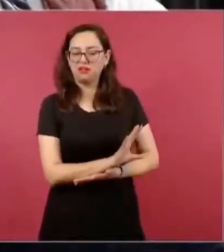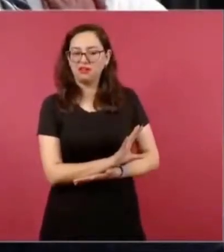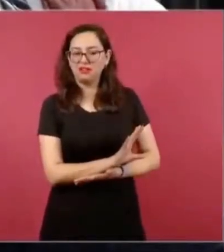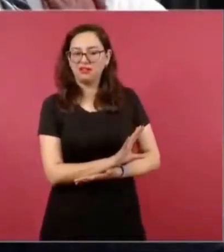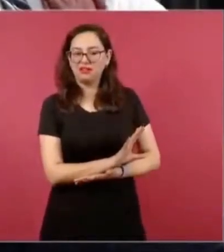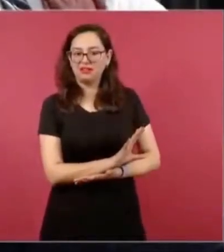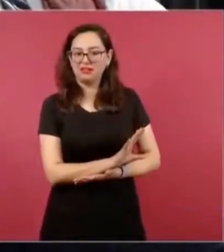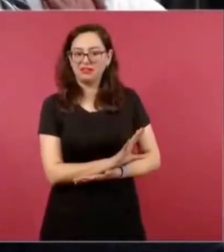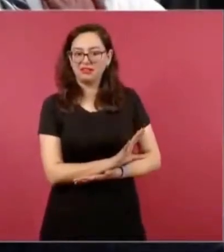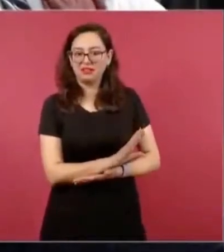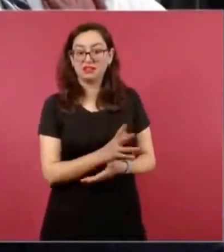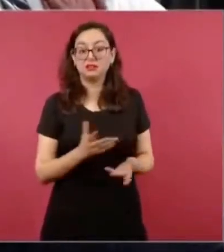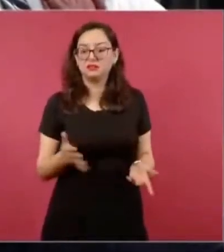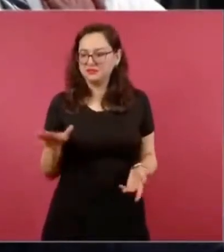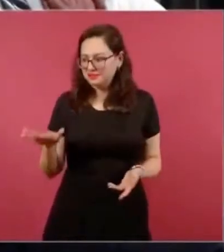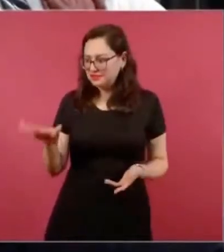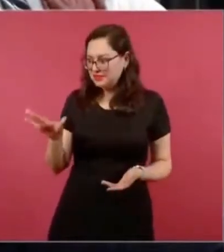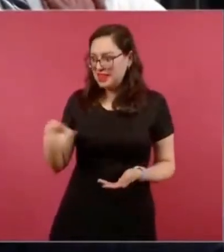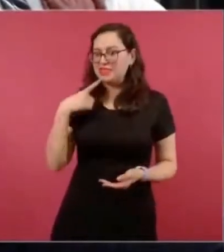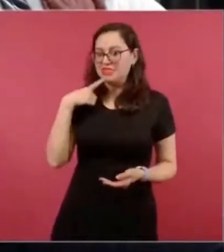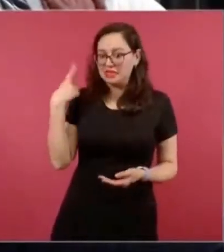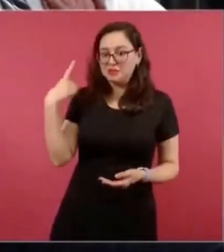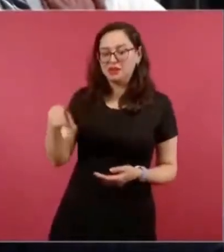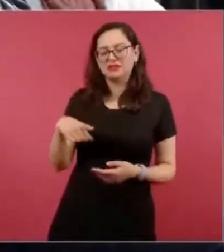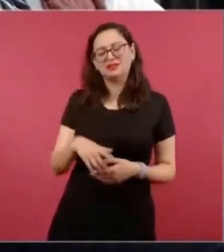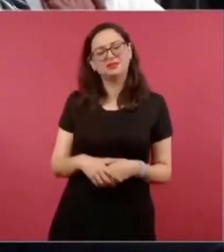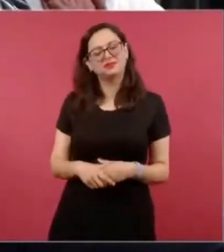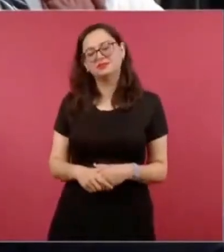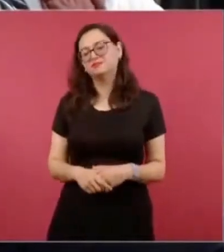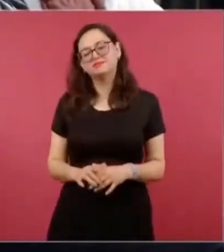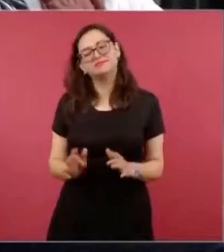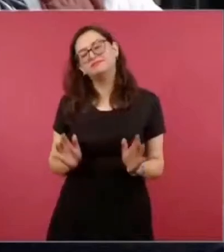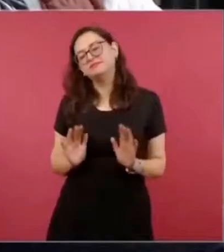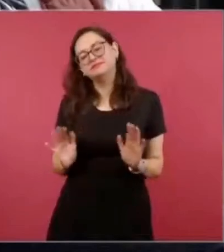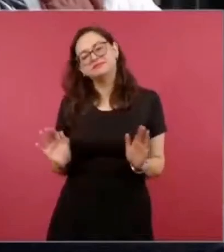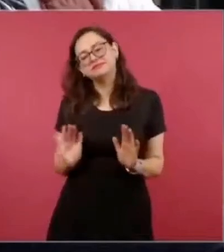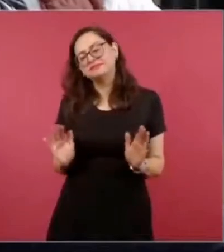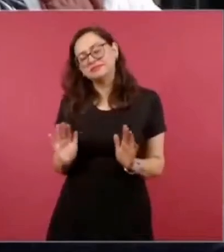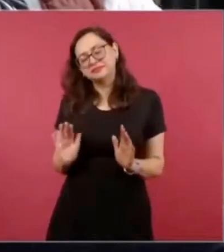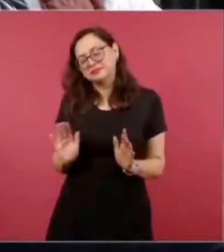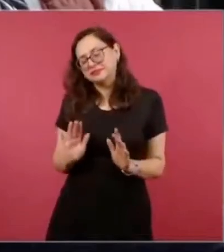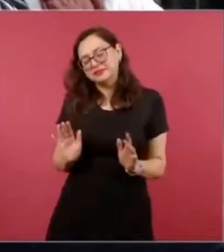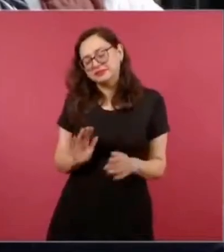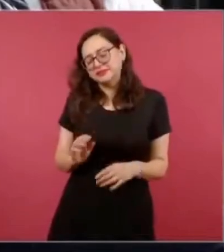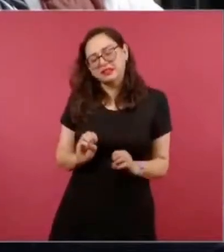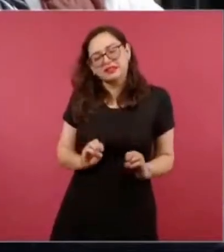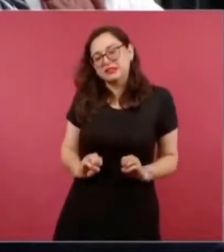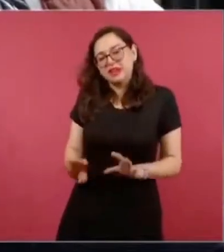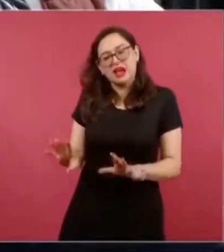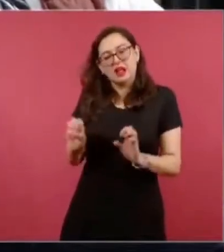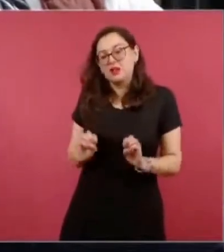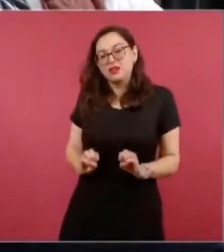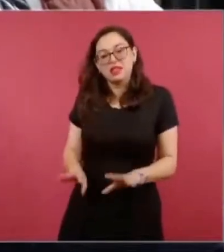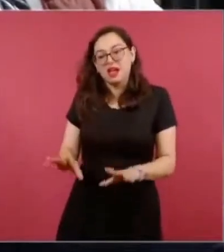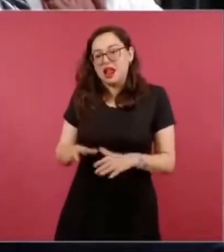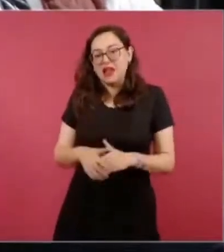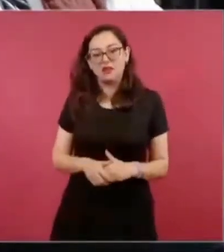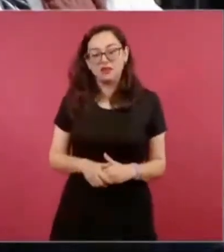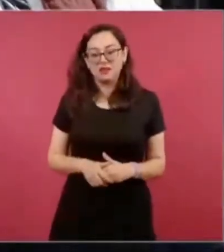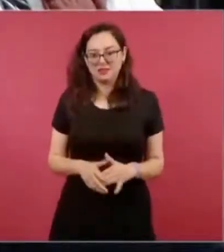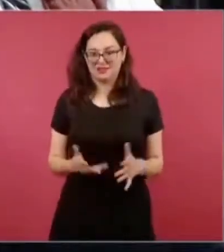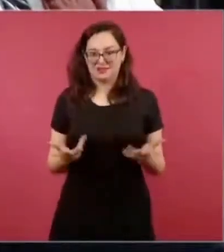se niegan a demandar a la empresa para obtener las liquidaciones que les corresponden. De acuerdo con las denuncias,